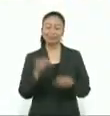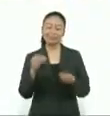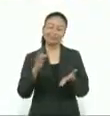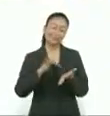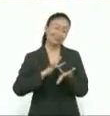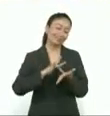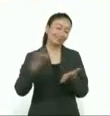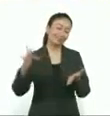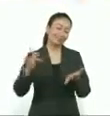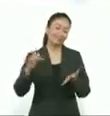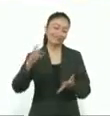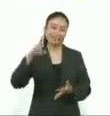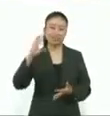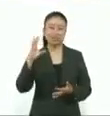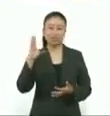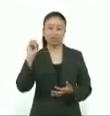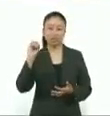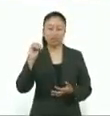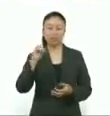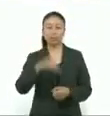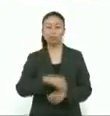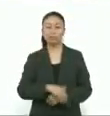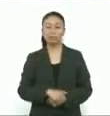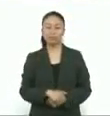Muchísimas gracias, Rocío.